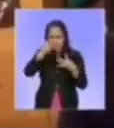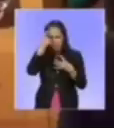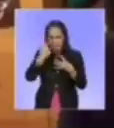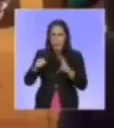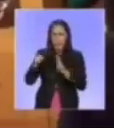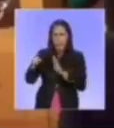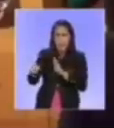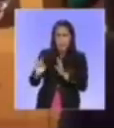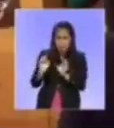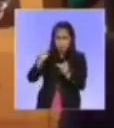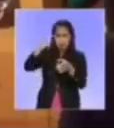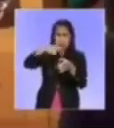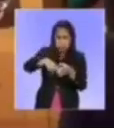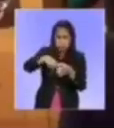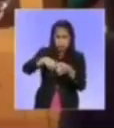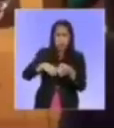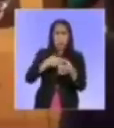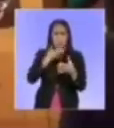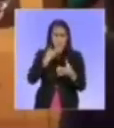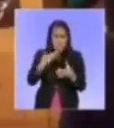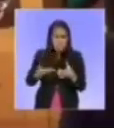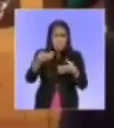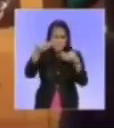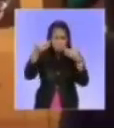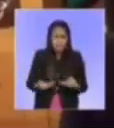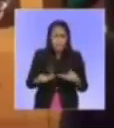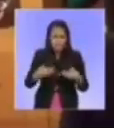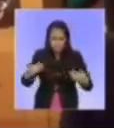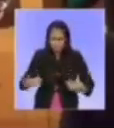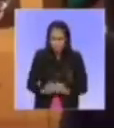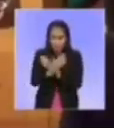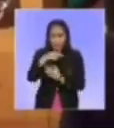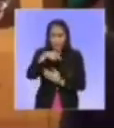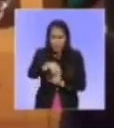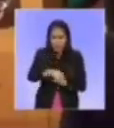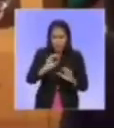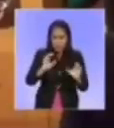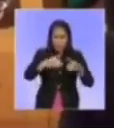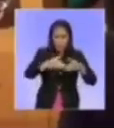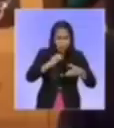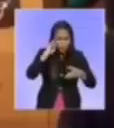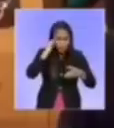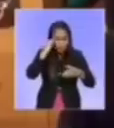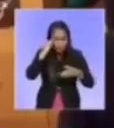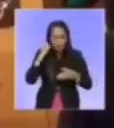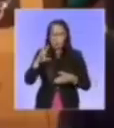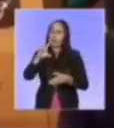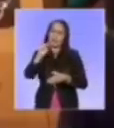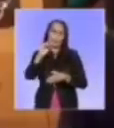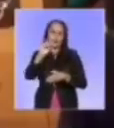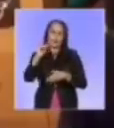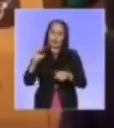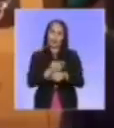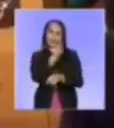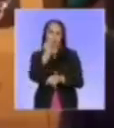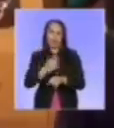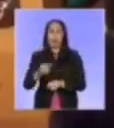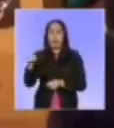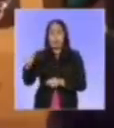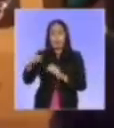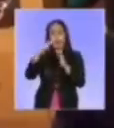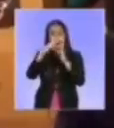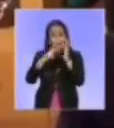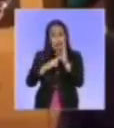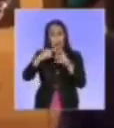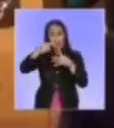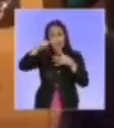desvirtuar la pertenencia de los candidatos asignados a la mencionada comunidad indígena y por ende no cumplieron con los requisitos